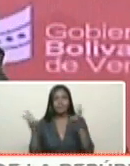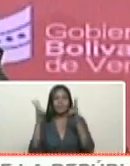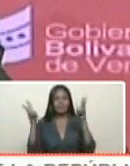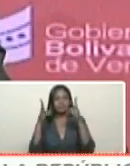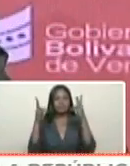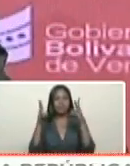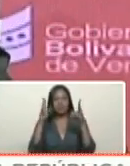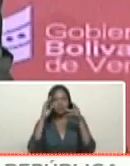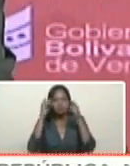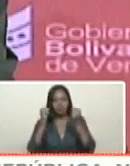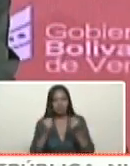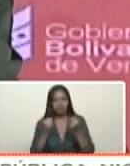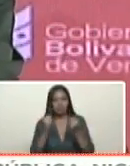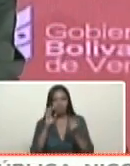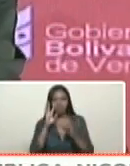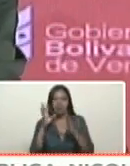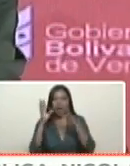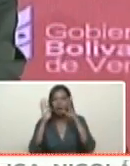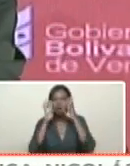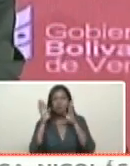convencer. Convencer para vencer.